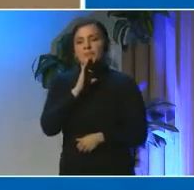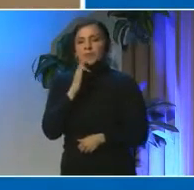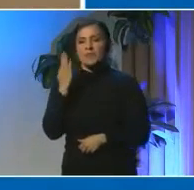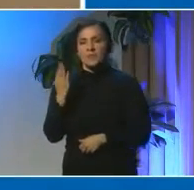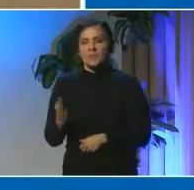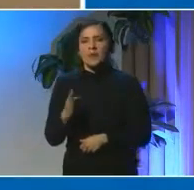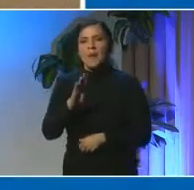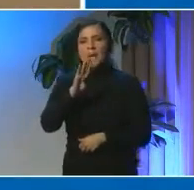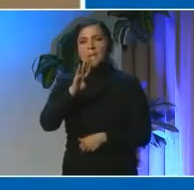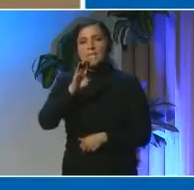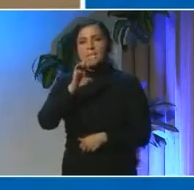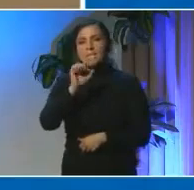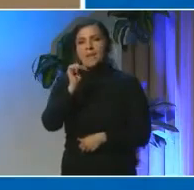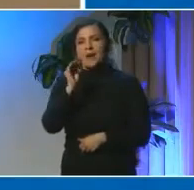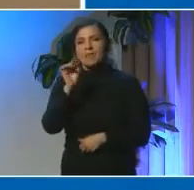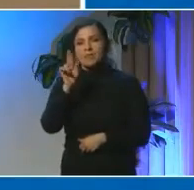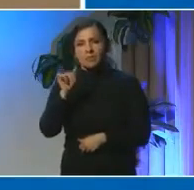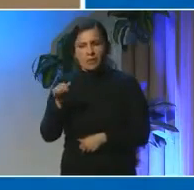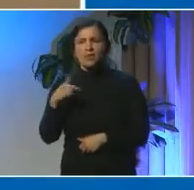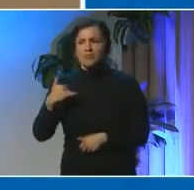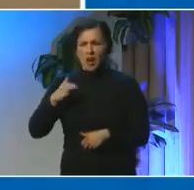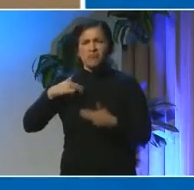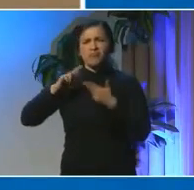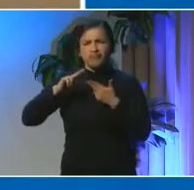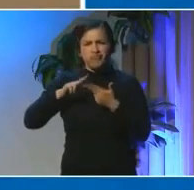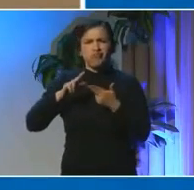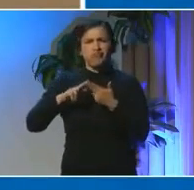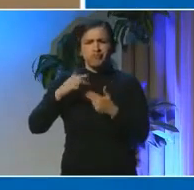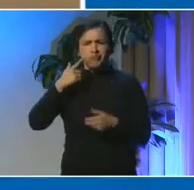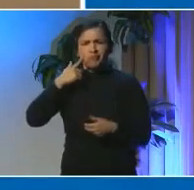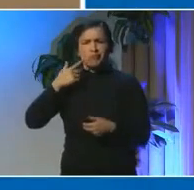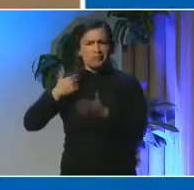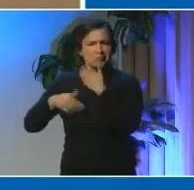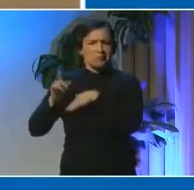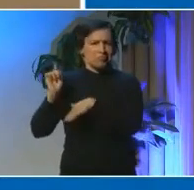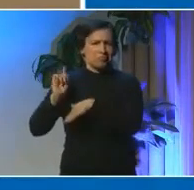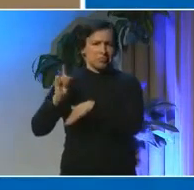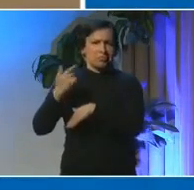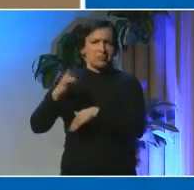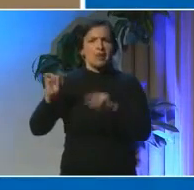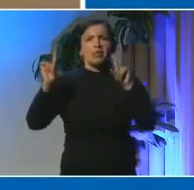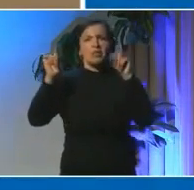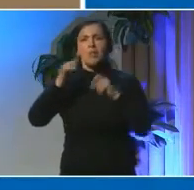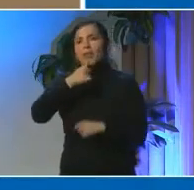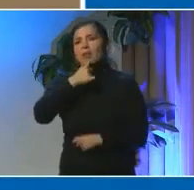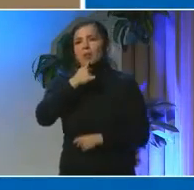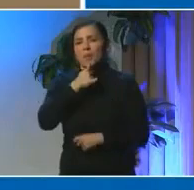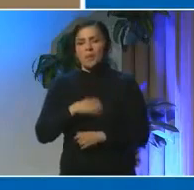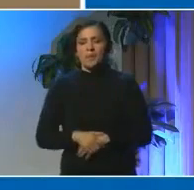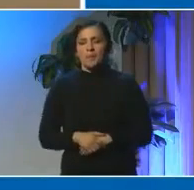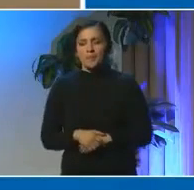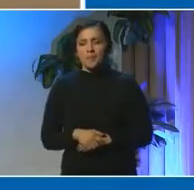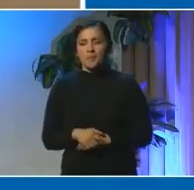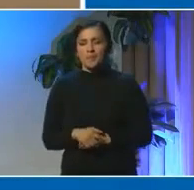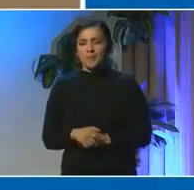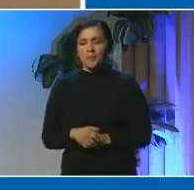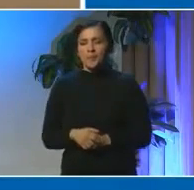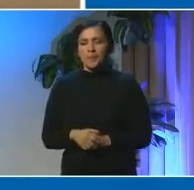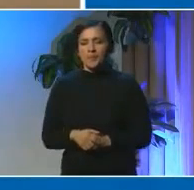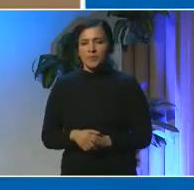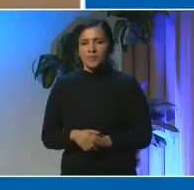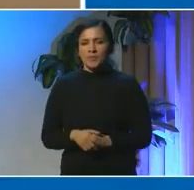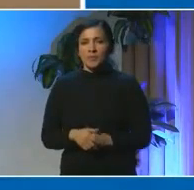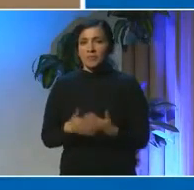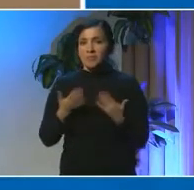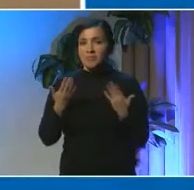Beatriz con quien nos conocemos ya hace años eh También sobre el tema de agua de pronto e ver que está